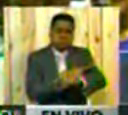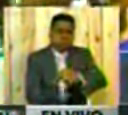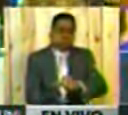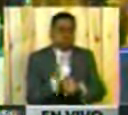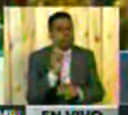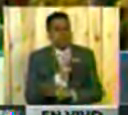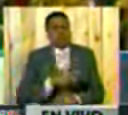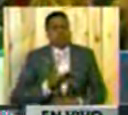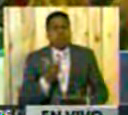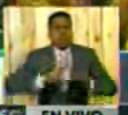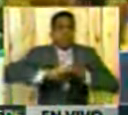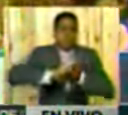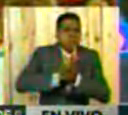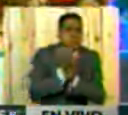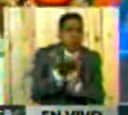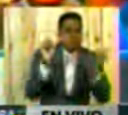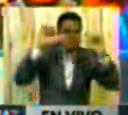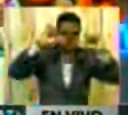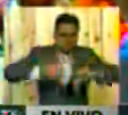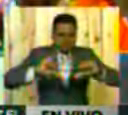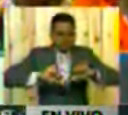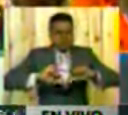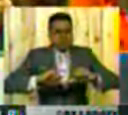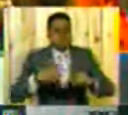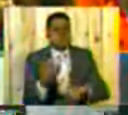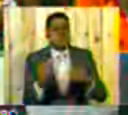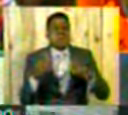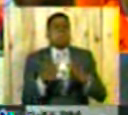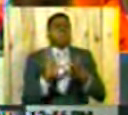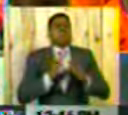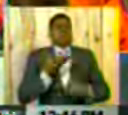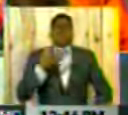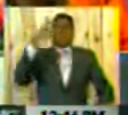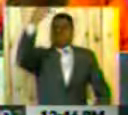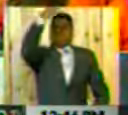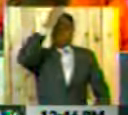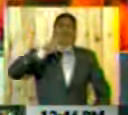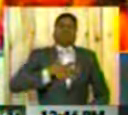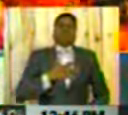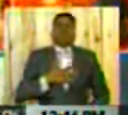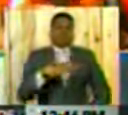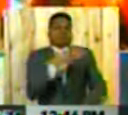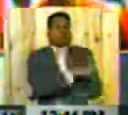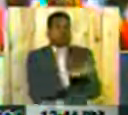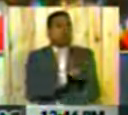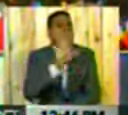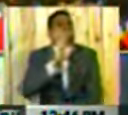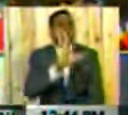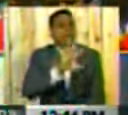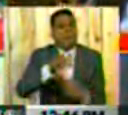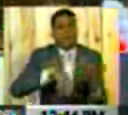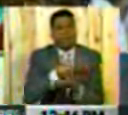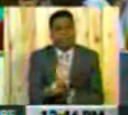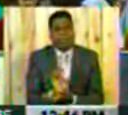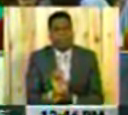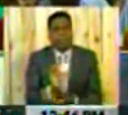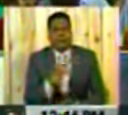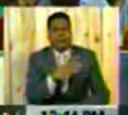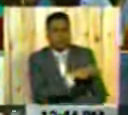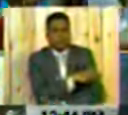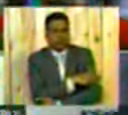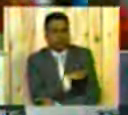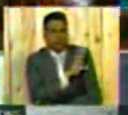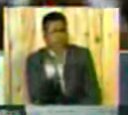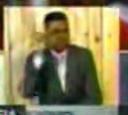interesa destruir la Asamblea para poder reinar en la oposición. Ahora, eso es un problema de la oposición venezolana. Nosotros, el Estado y el gobierno